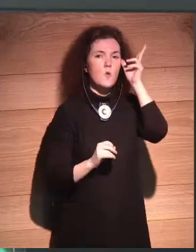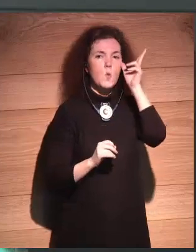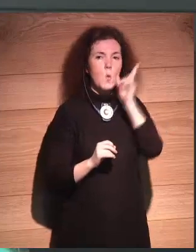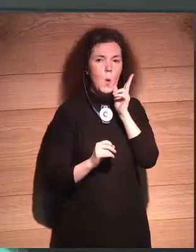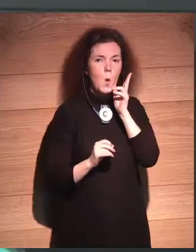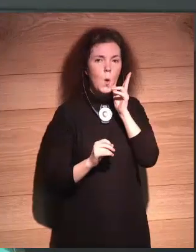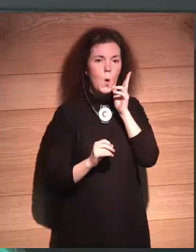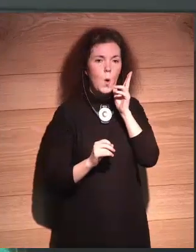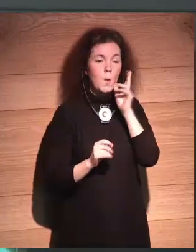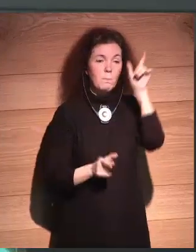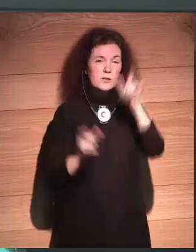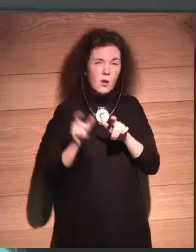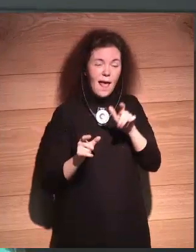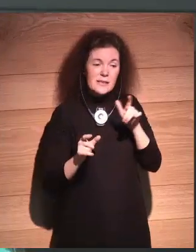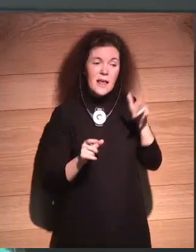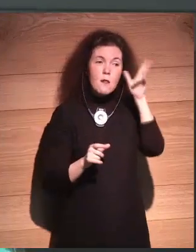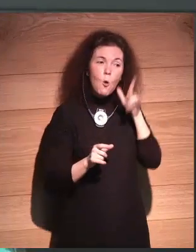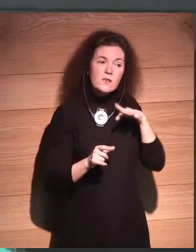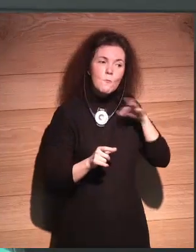para cada vez menos personas.